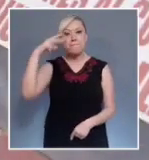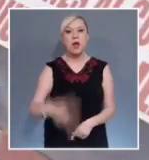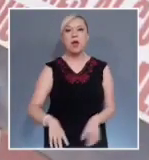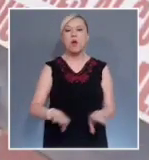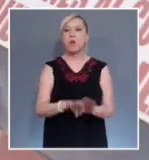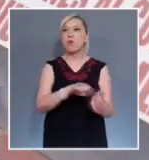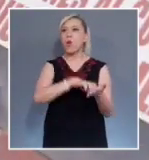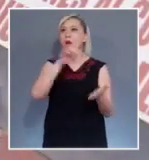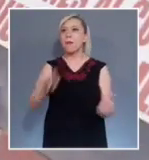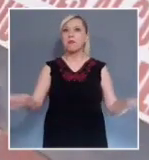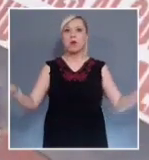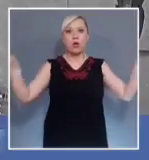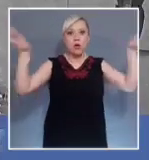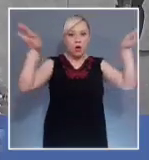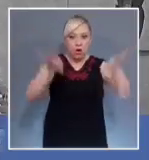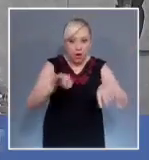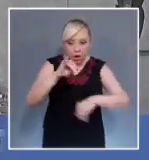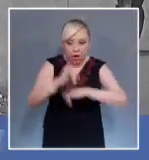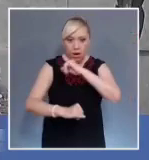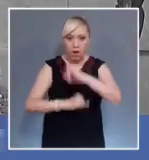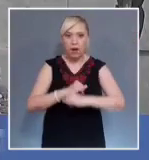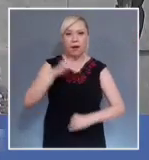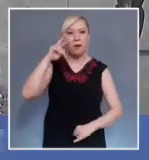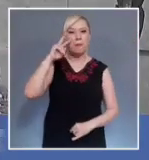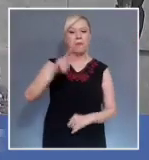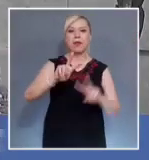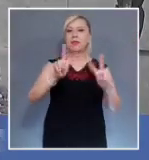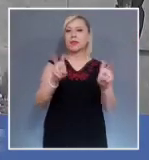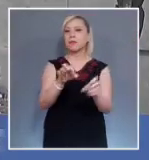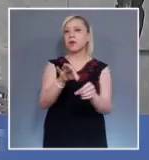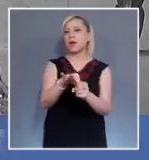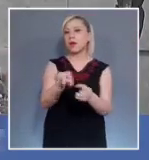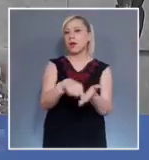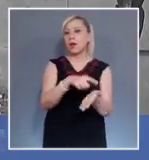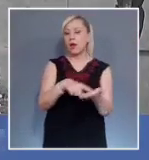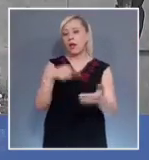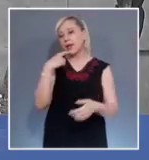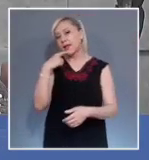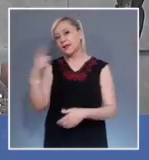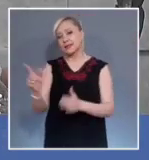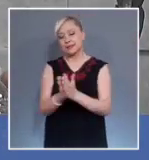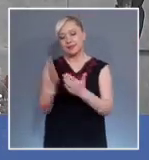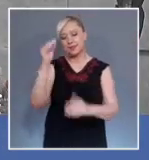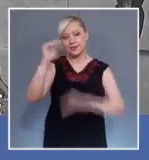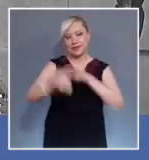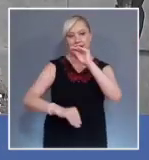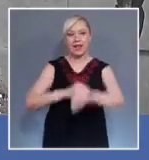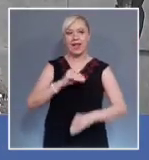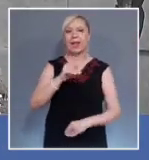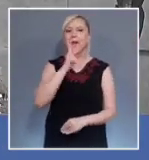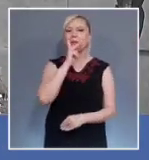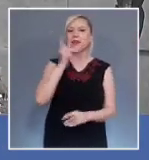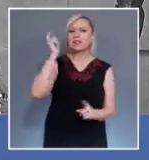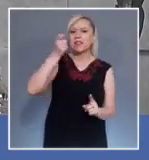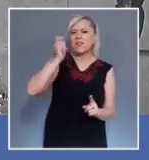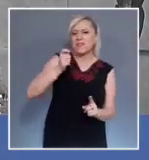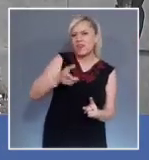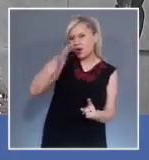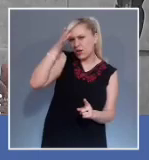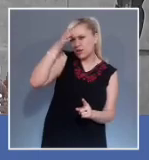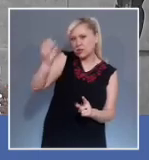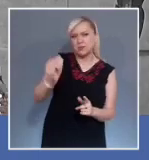en materia electoral señaló el coordinador de la obra glosario jurisdiccional electoral César